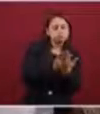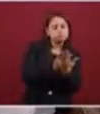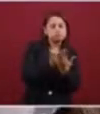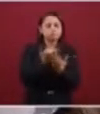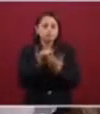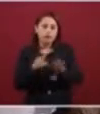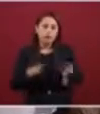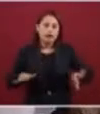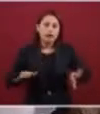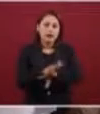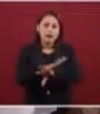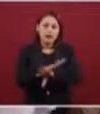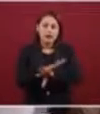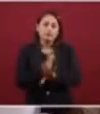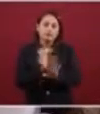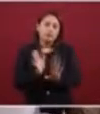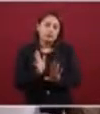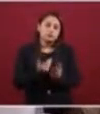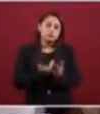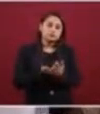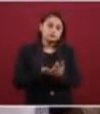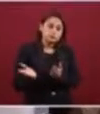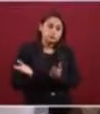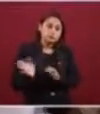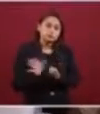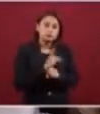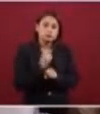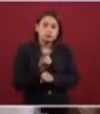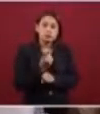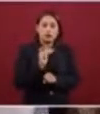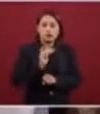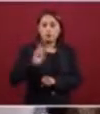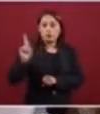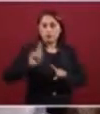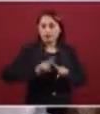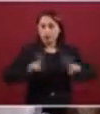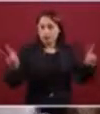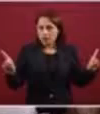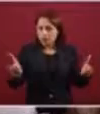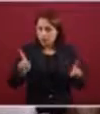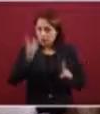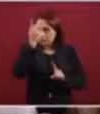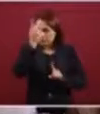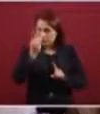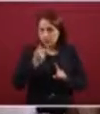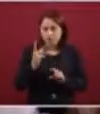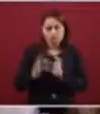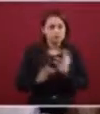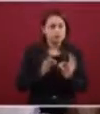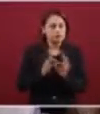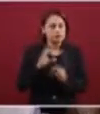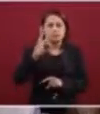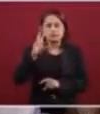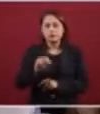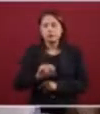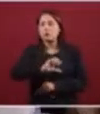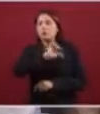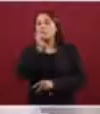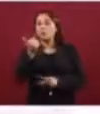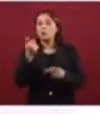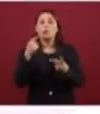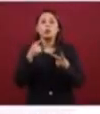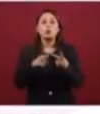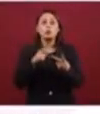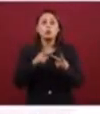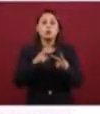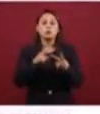hay por personal sin capacitación en plazas sustantivas, ¿verdad? Hubo también criterios de